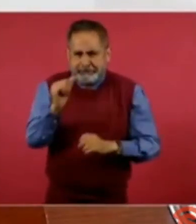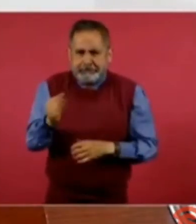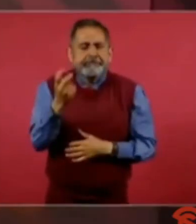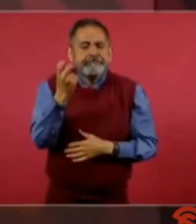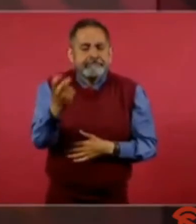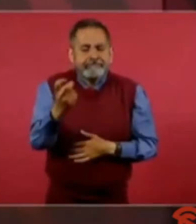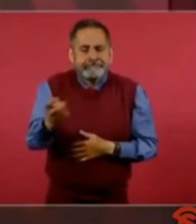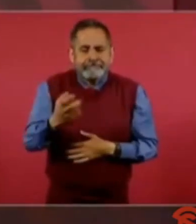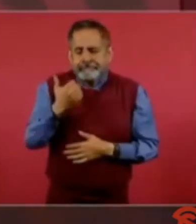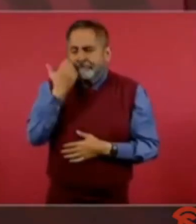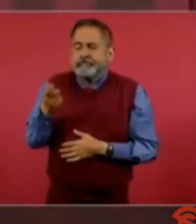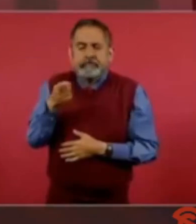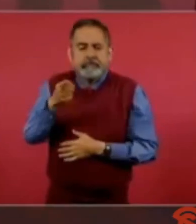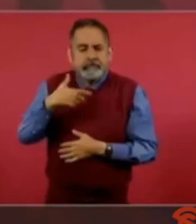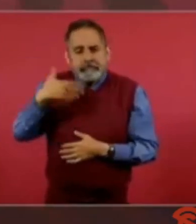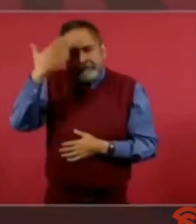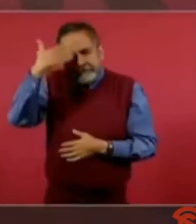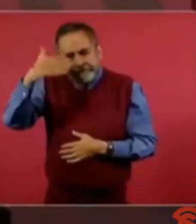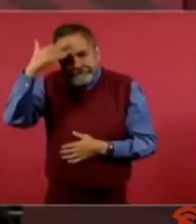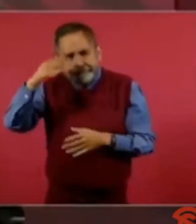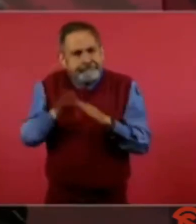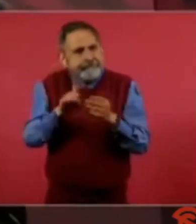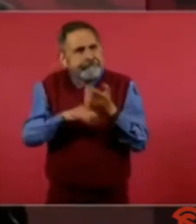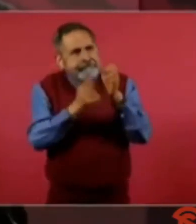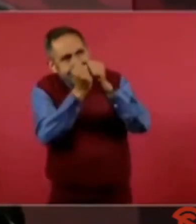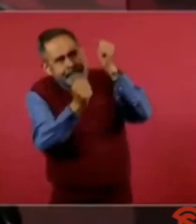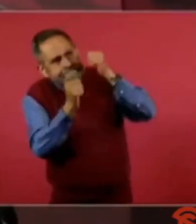queremos saber cómo estuvo